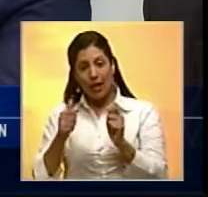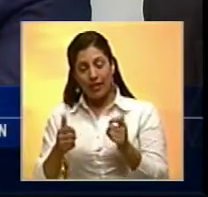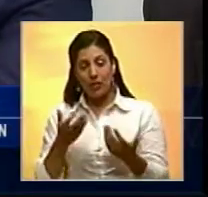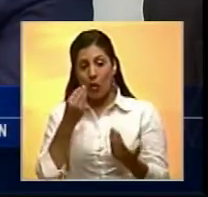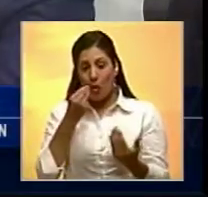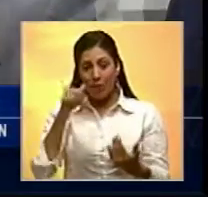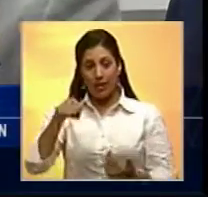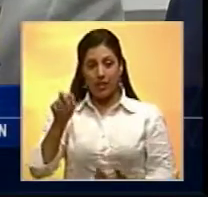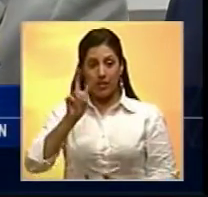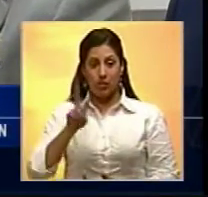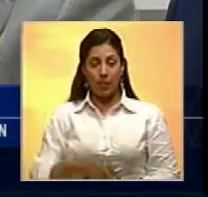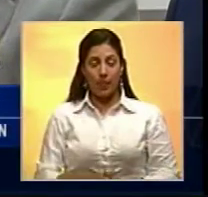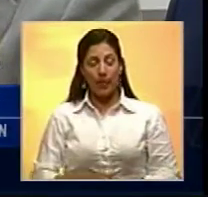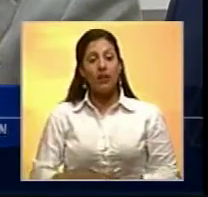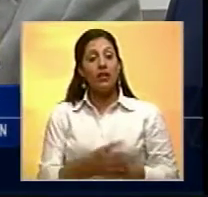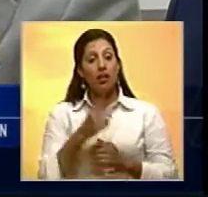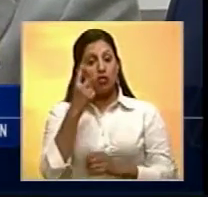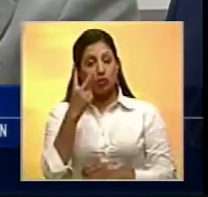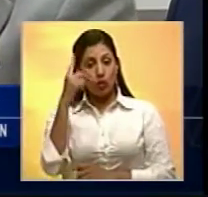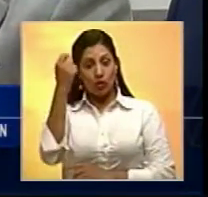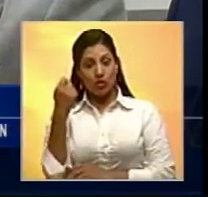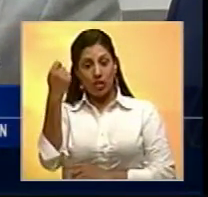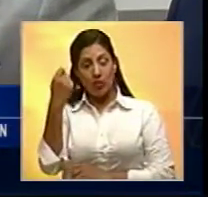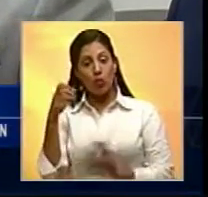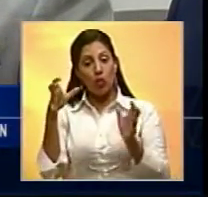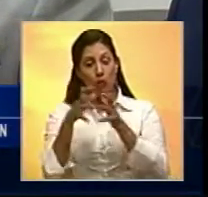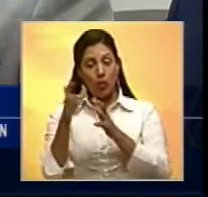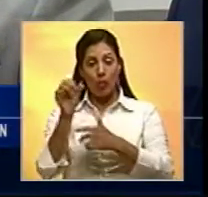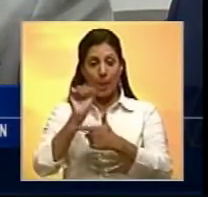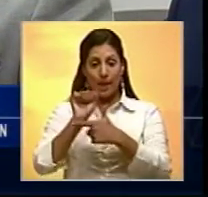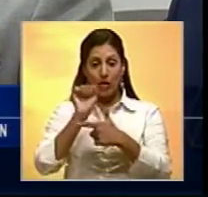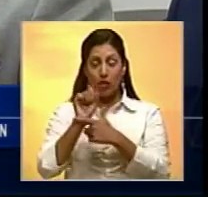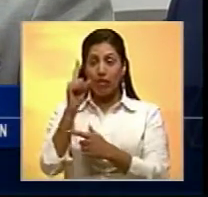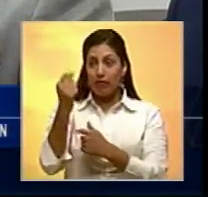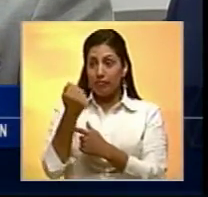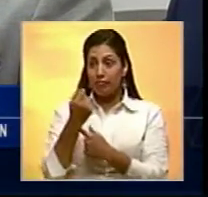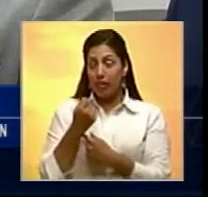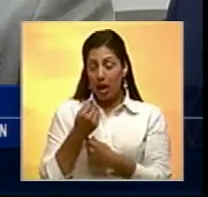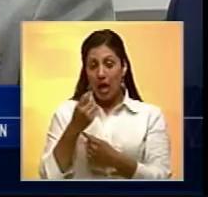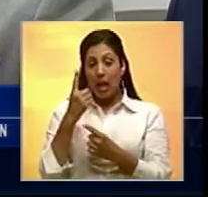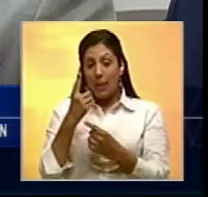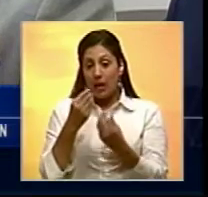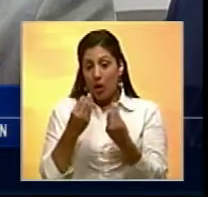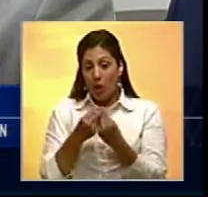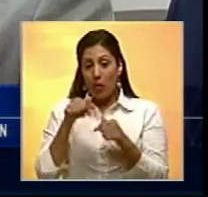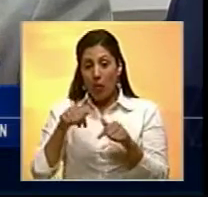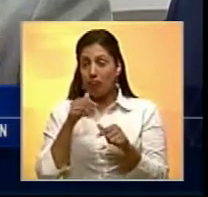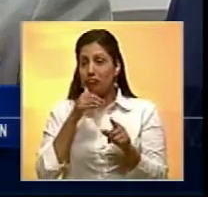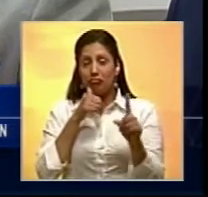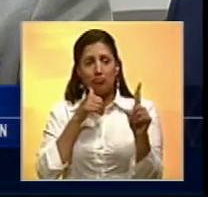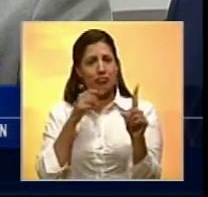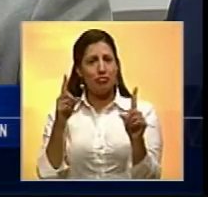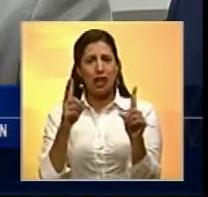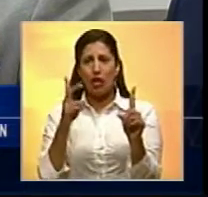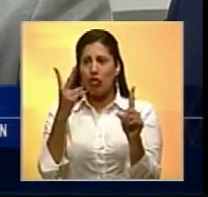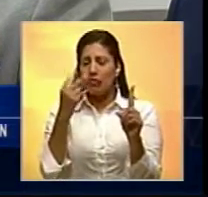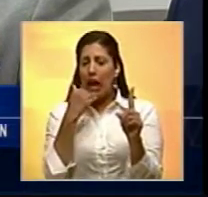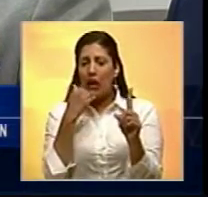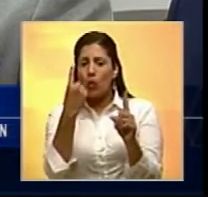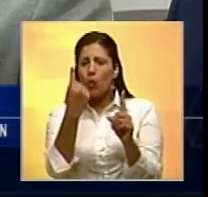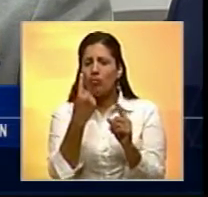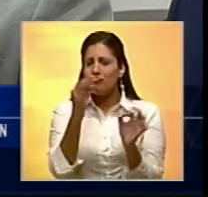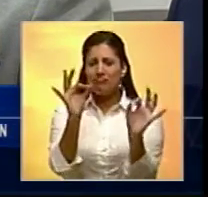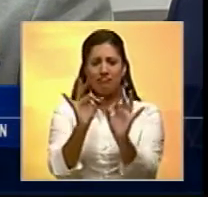maíz precocida. De los dos diputados del oficialismo que debieron acompañarnos el día de hoy, ni uno solo está